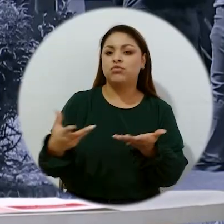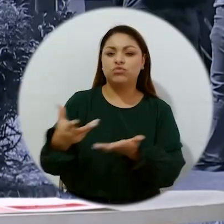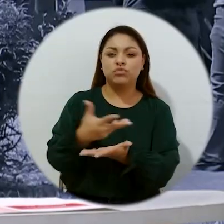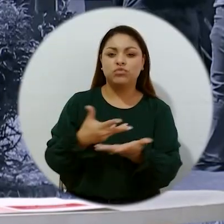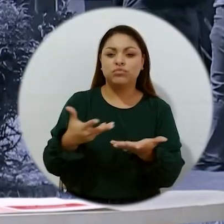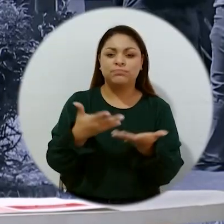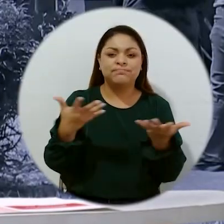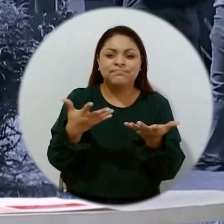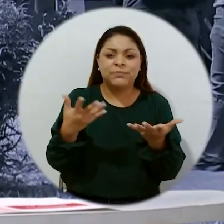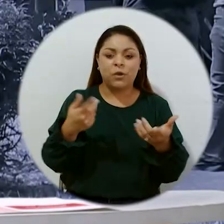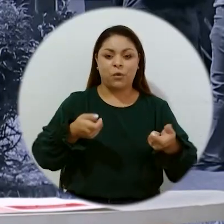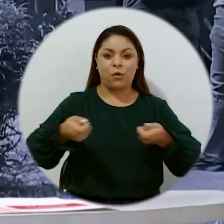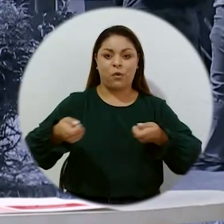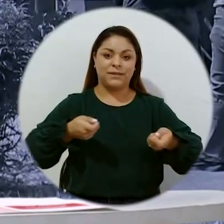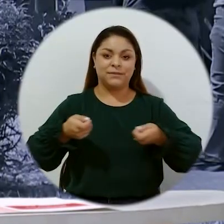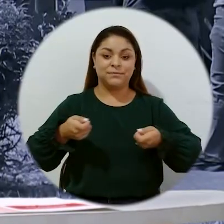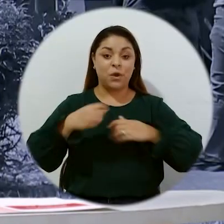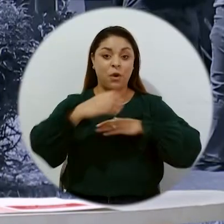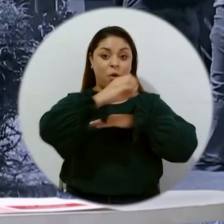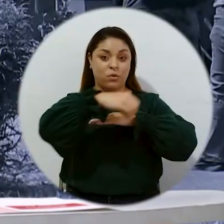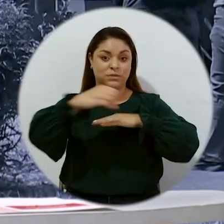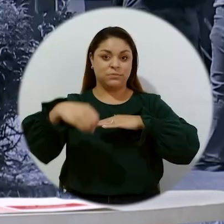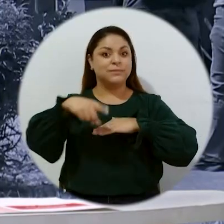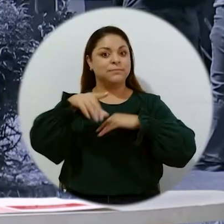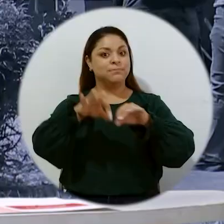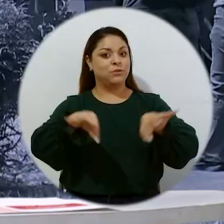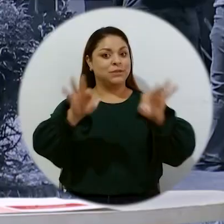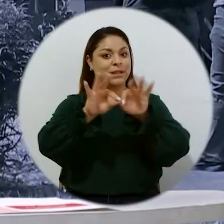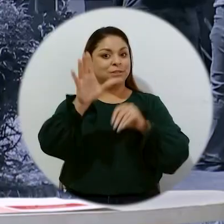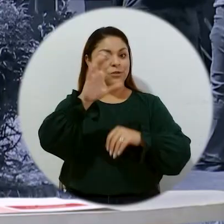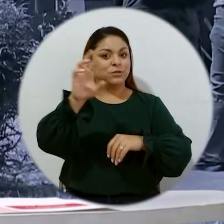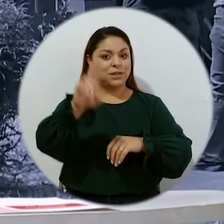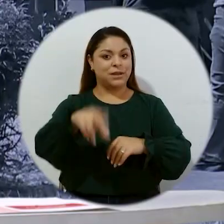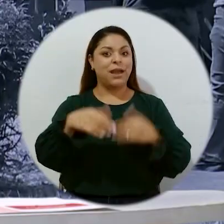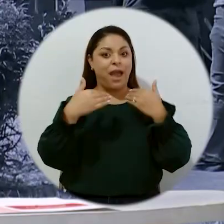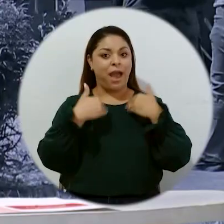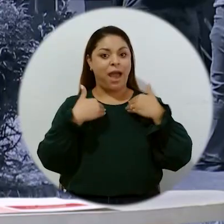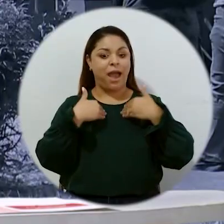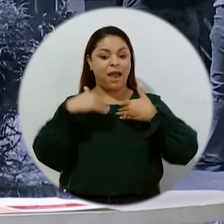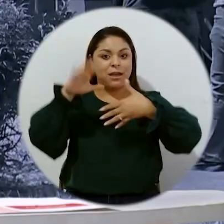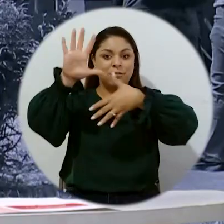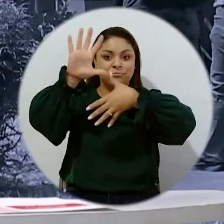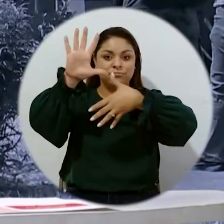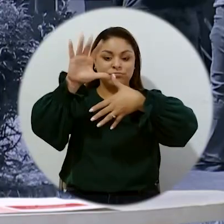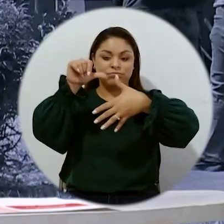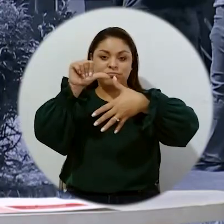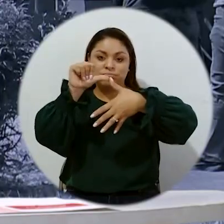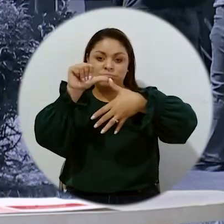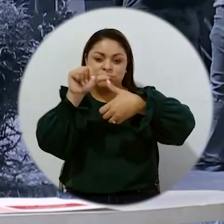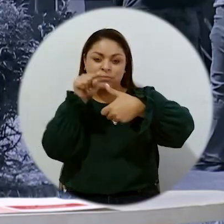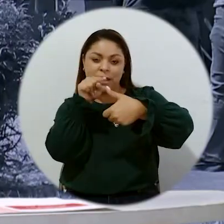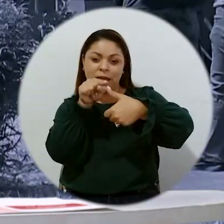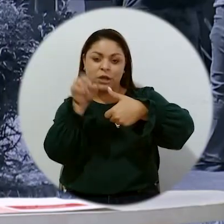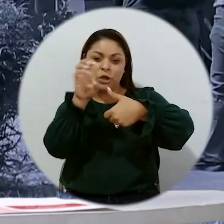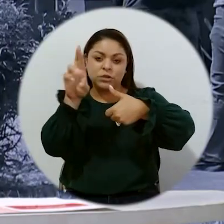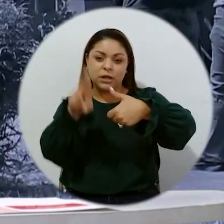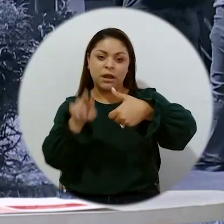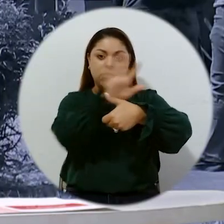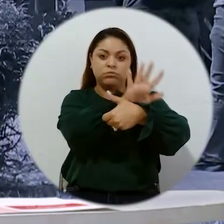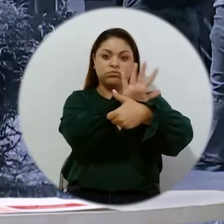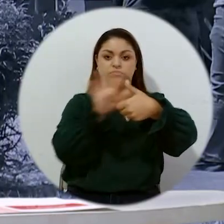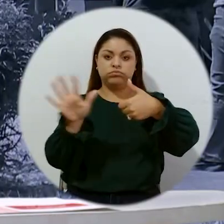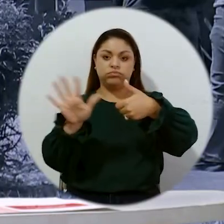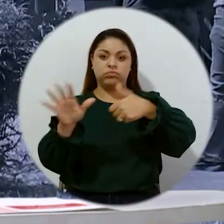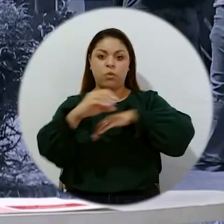bien importante para Costa Rica, que tiene 2 grandes océanos dentro de que están comprendidos en su territorialidad, y